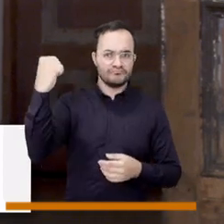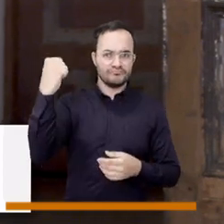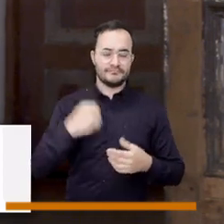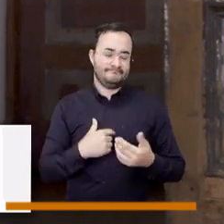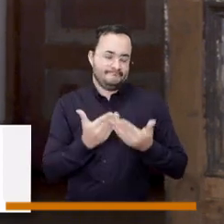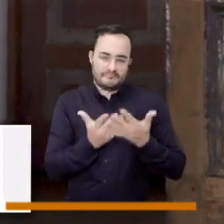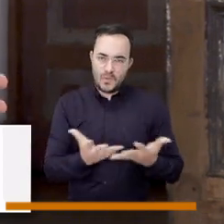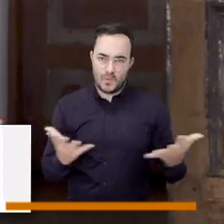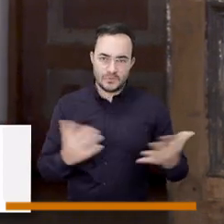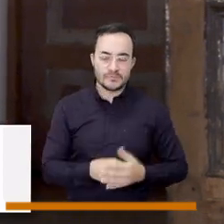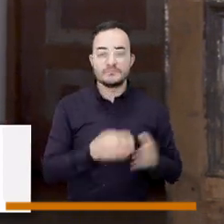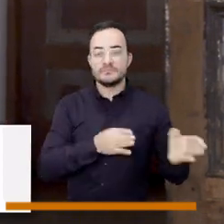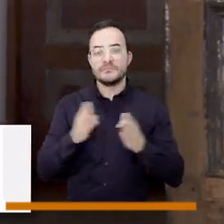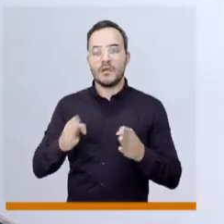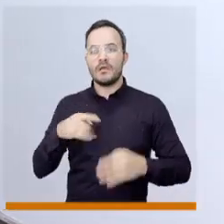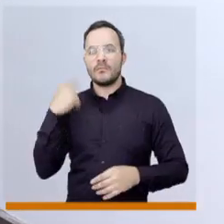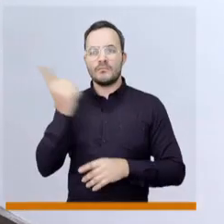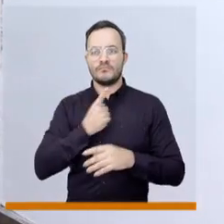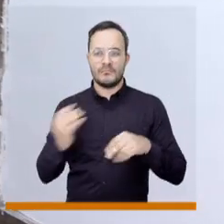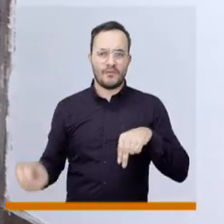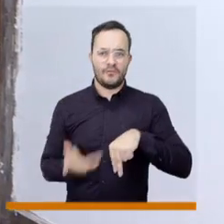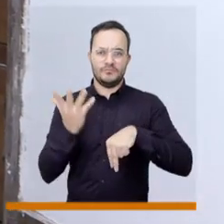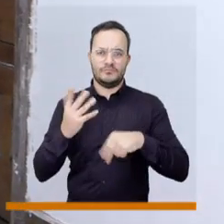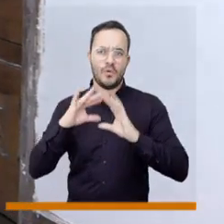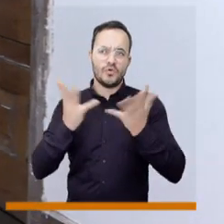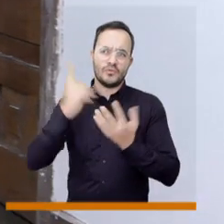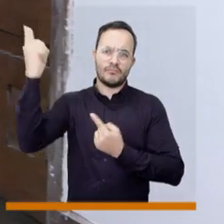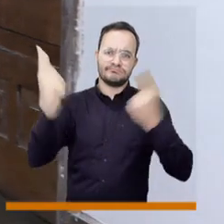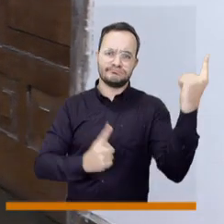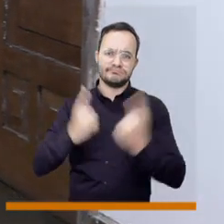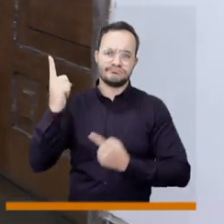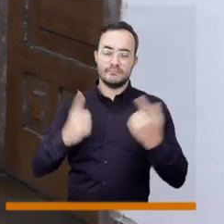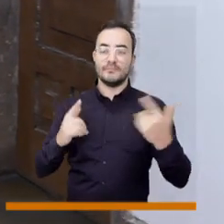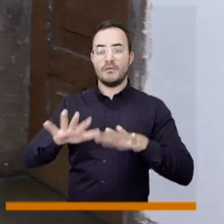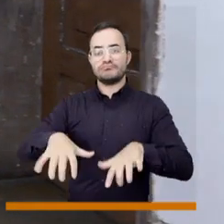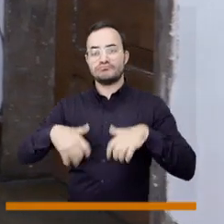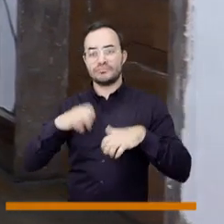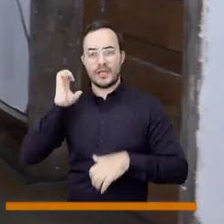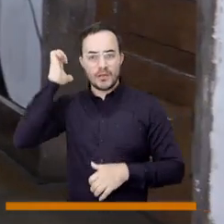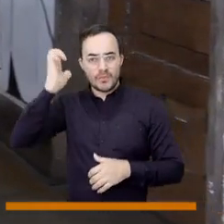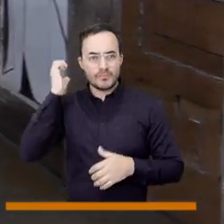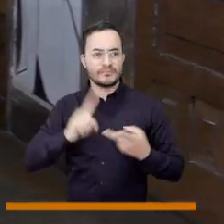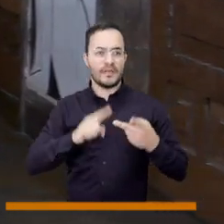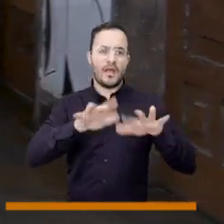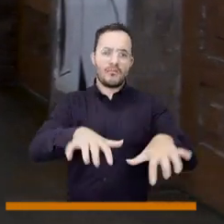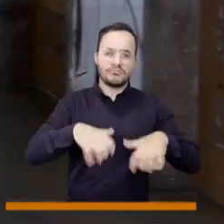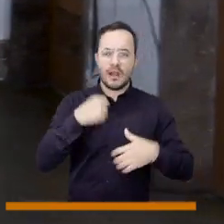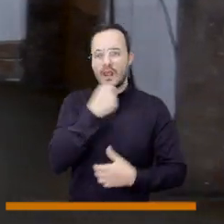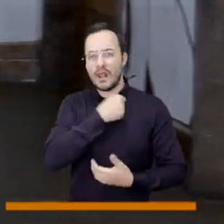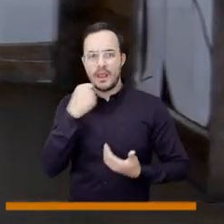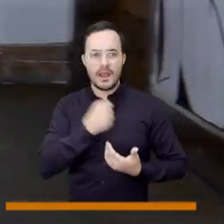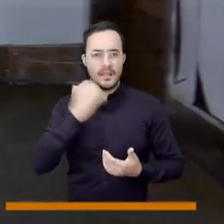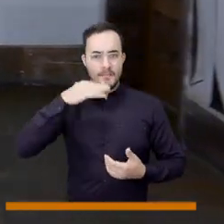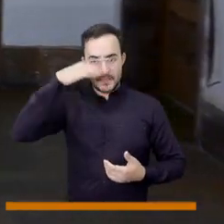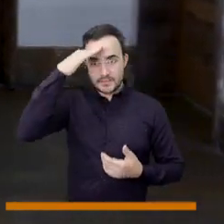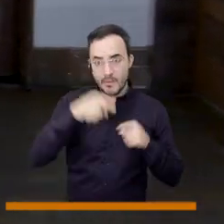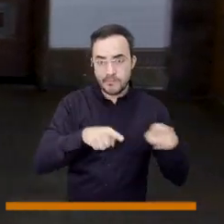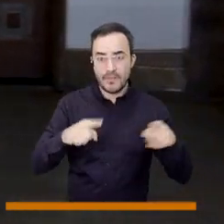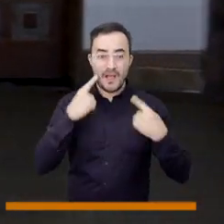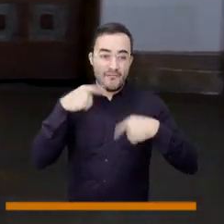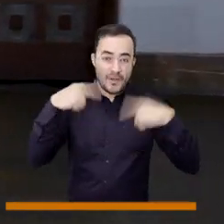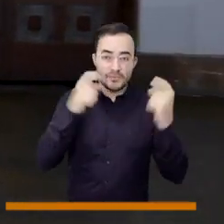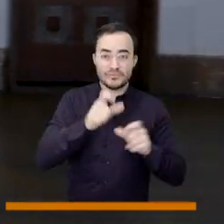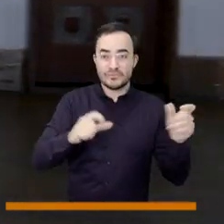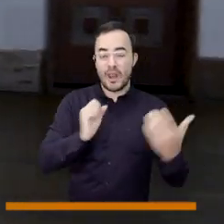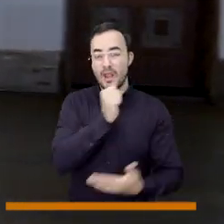performance de varias partes del mundo conciertos de también de Europa de Medellín de cantantes